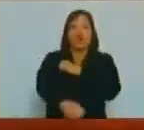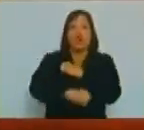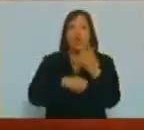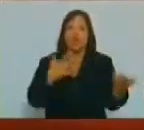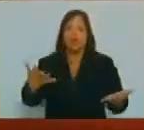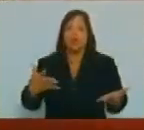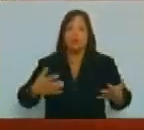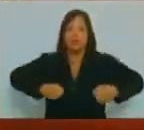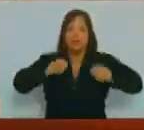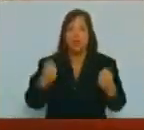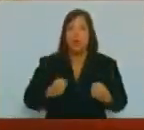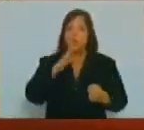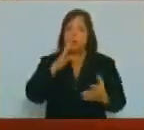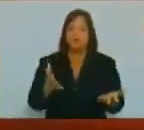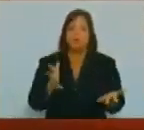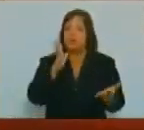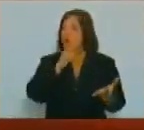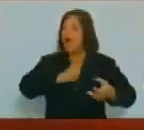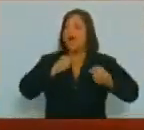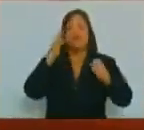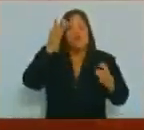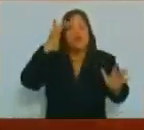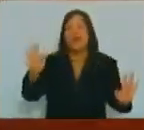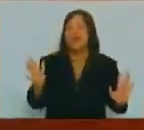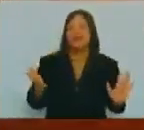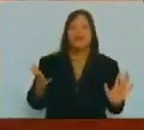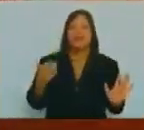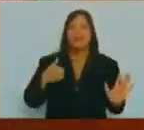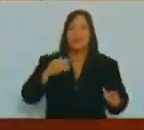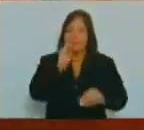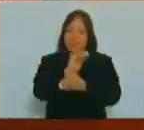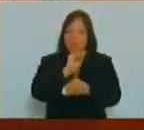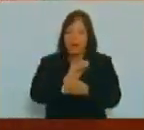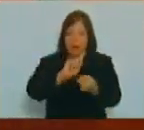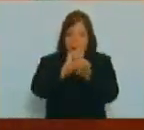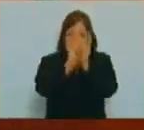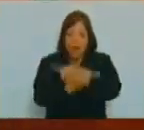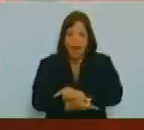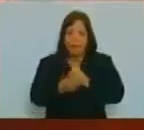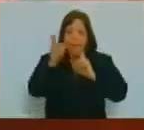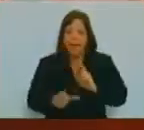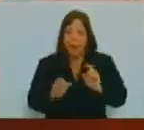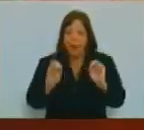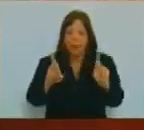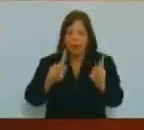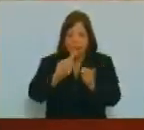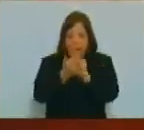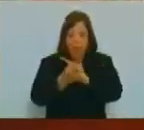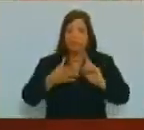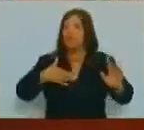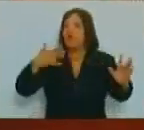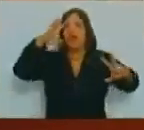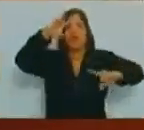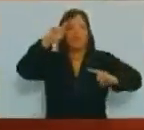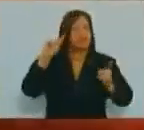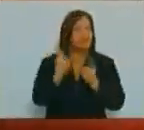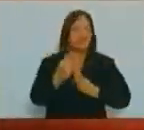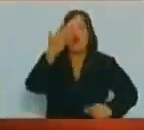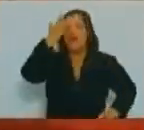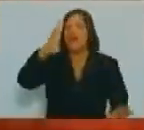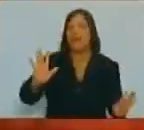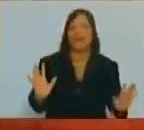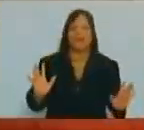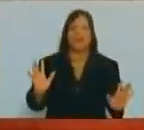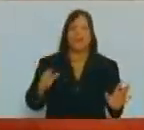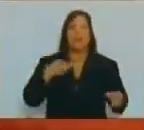de la inseguridad y no creer en el tratamiento en ser humano para la oportunidad lo que